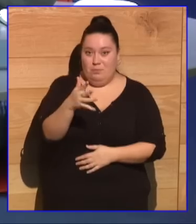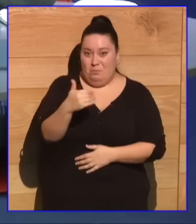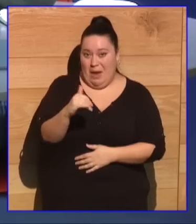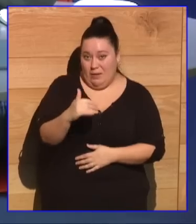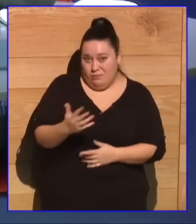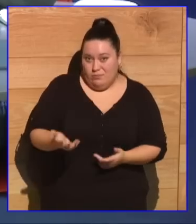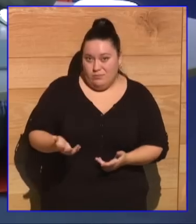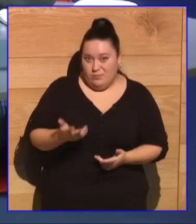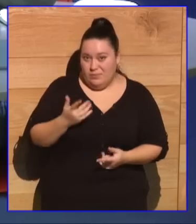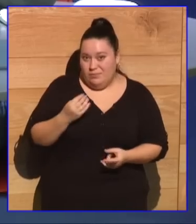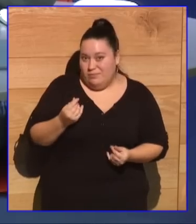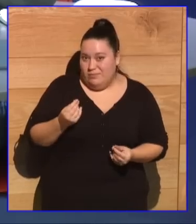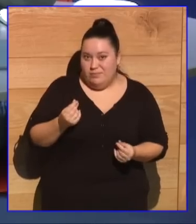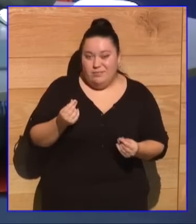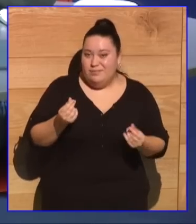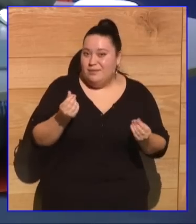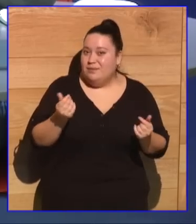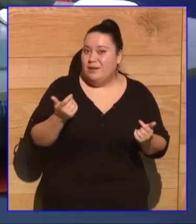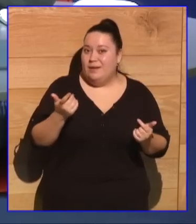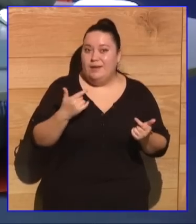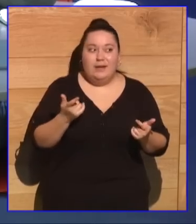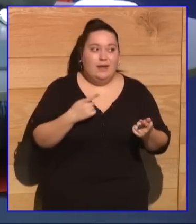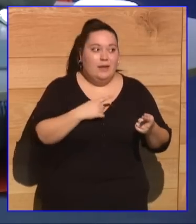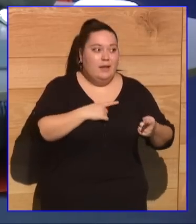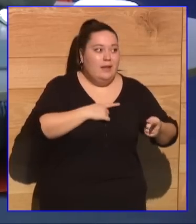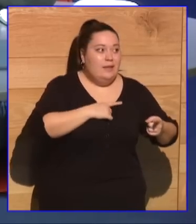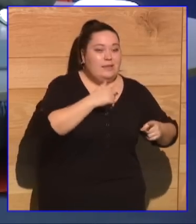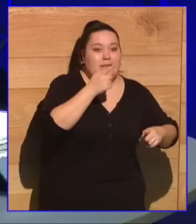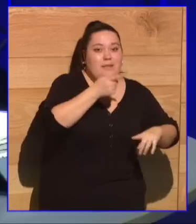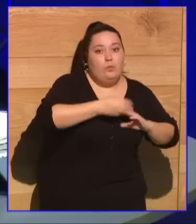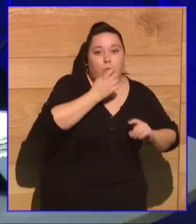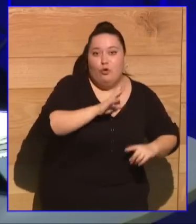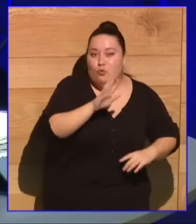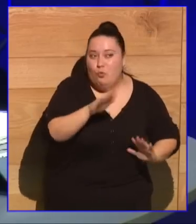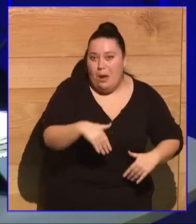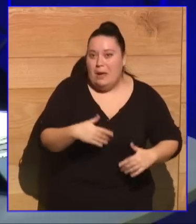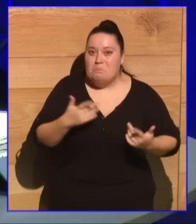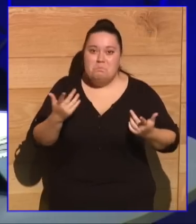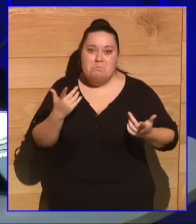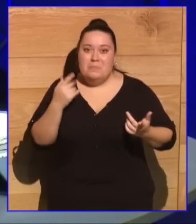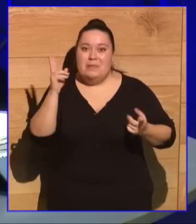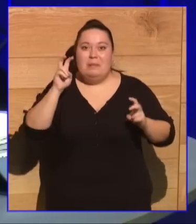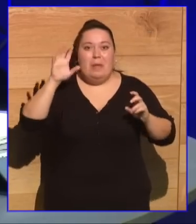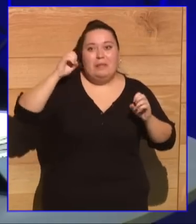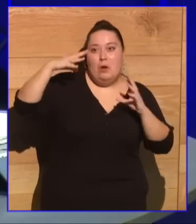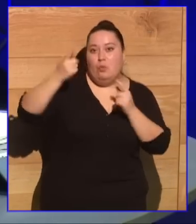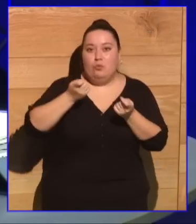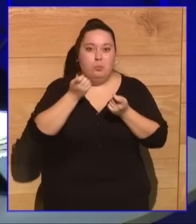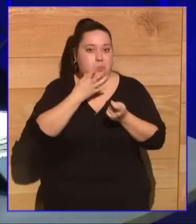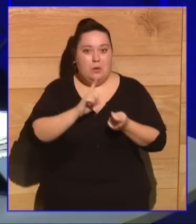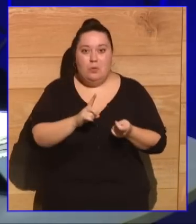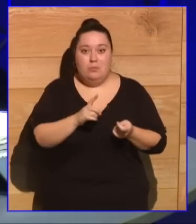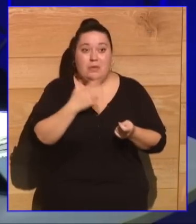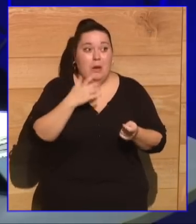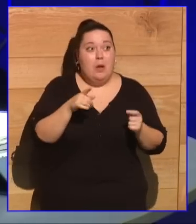mala película, en realidad. No hay nadie al volante, no hay un buen director detrás, no hay un sentido de las ópticas, de la luz. Entonces, por mucho que